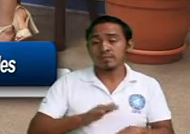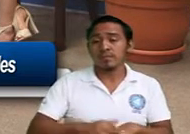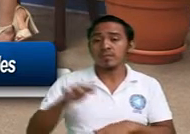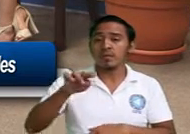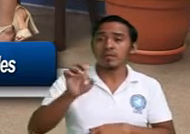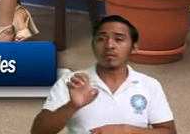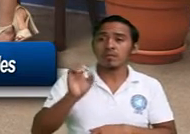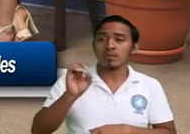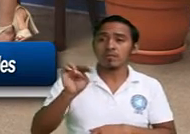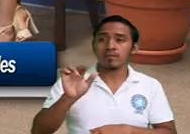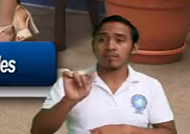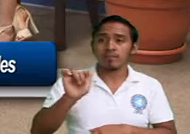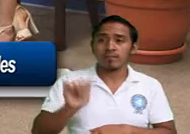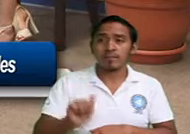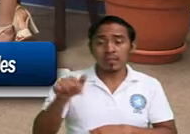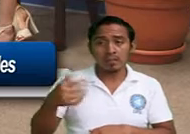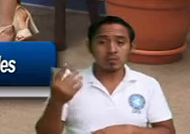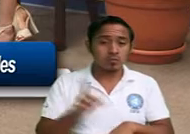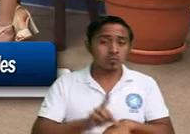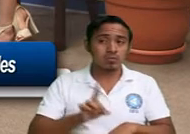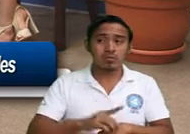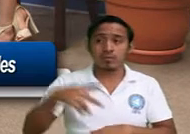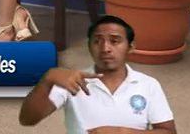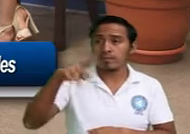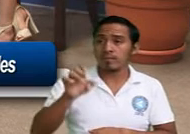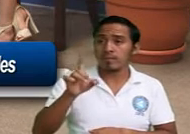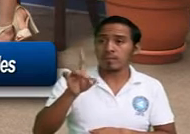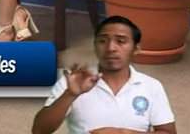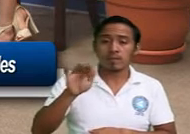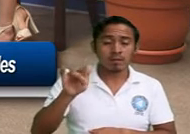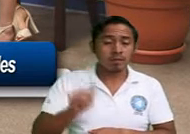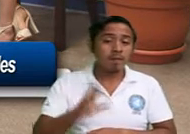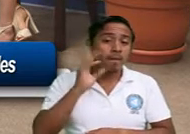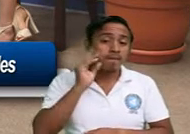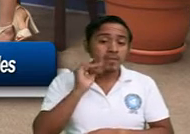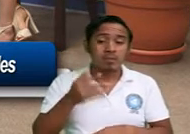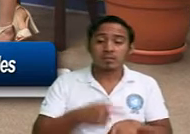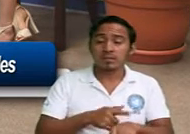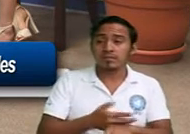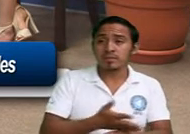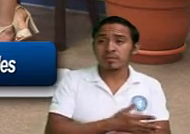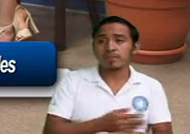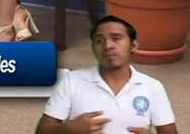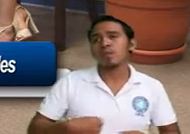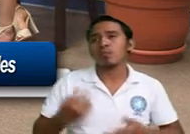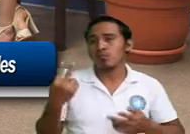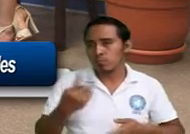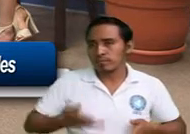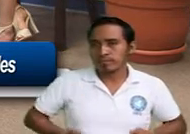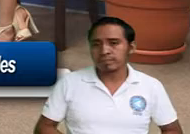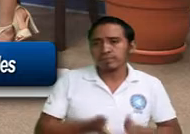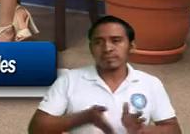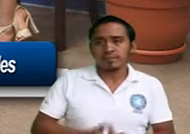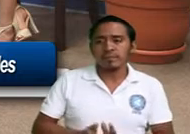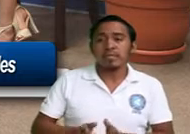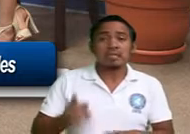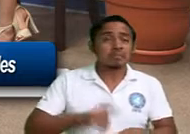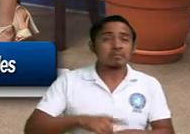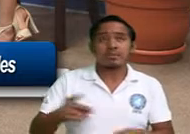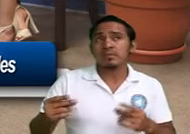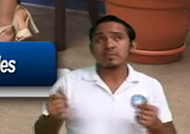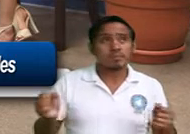neonato, porque ahí tenemos pediatras que están entrenados en bebitos prematuros, y como son gemelos que van a nacer de forma